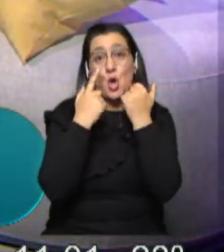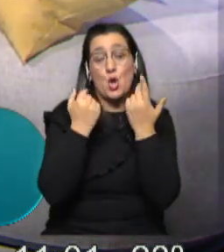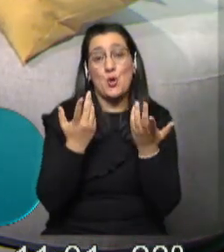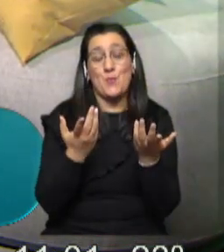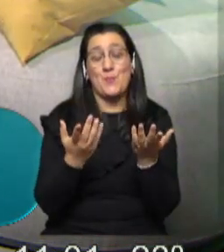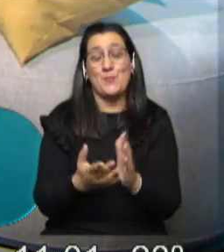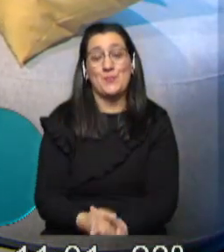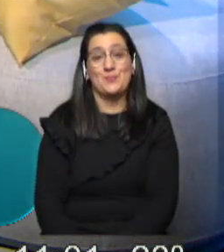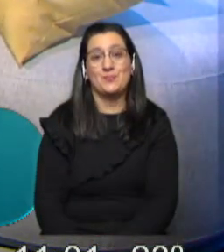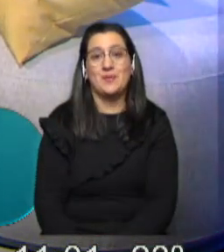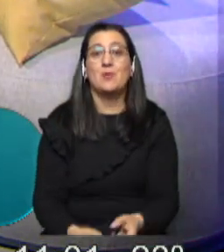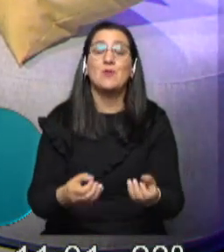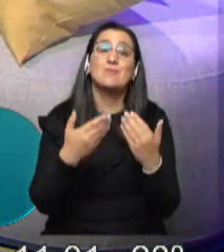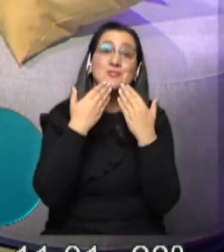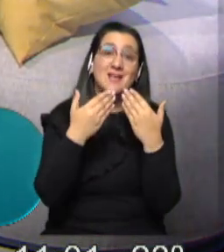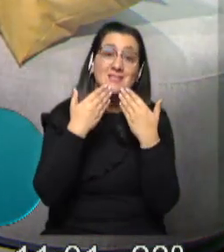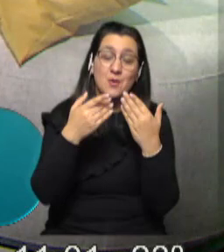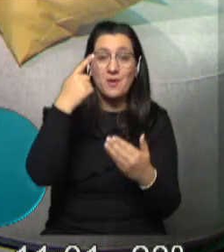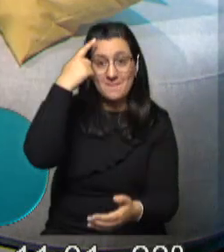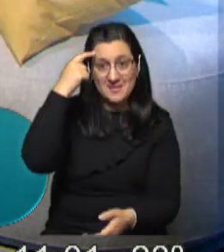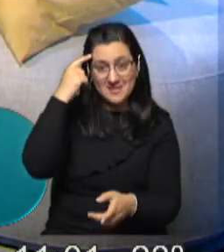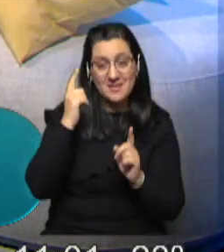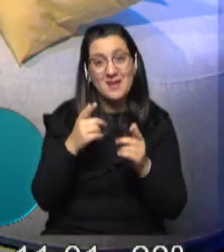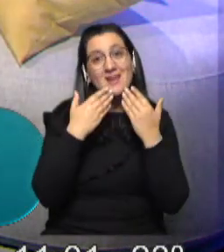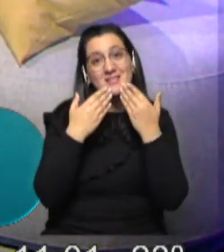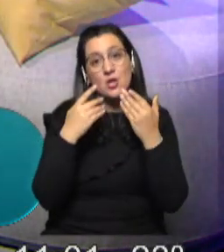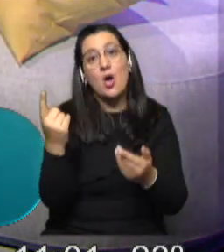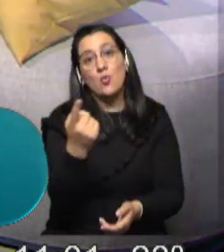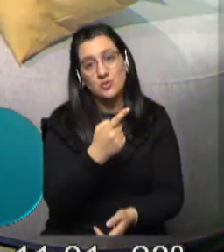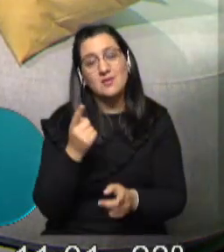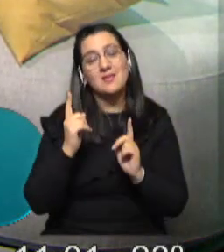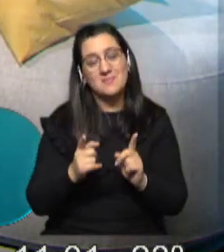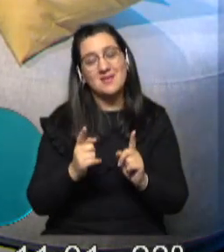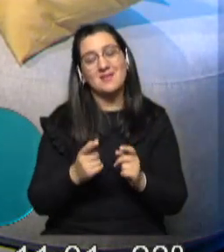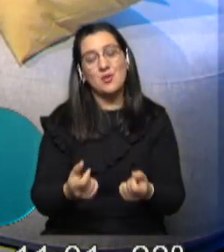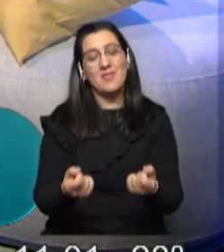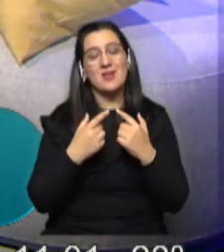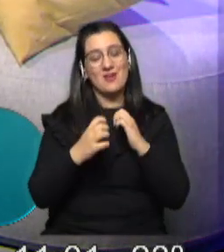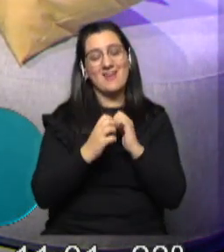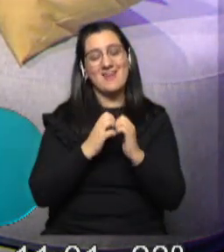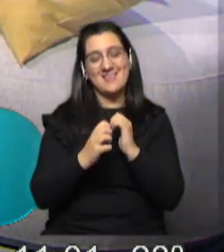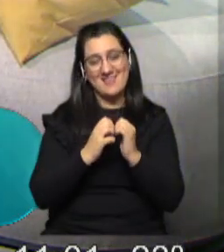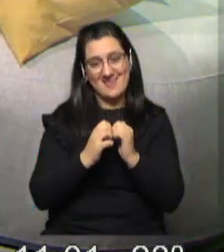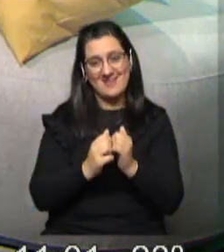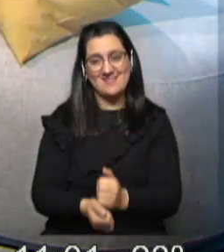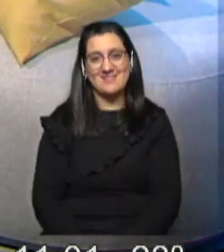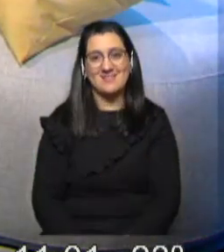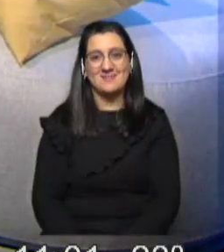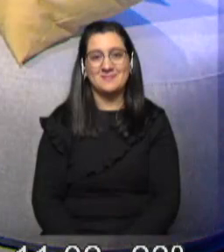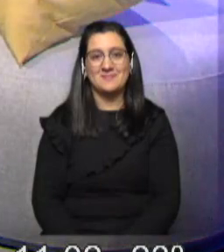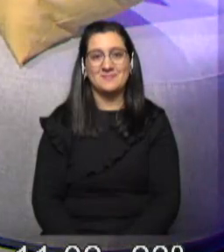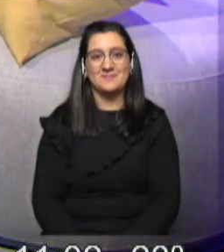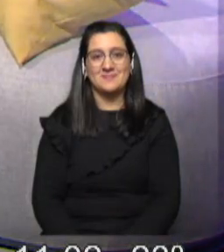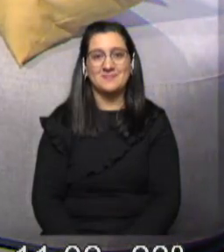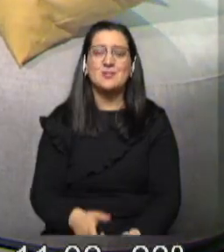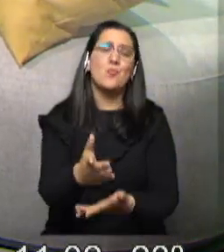minutos del programa. Pero nada, agradecido a esta experiencia y por supuesto agradecido a ustedes también que vibraron desde aquí con la música que ellos hicieron y regalaron, ¿no? Es